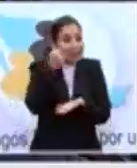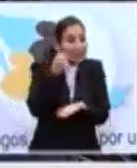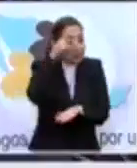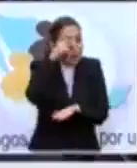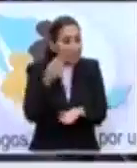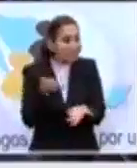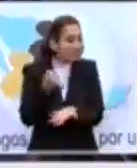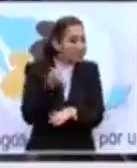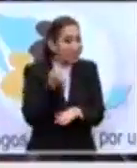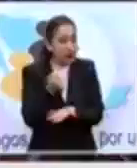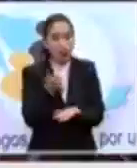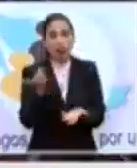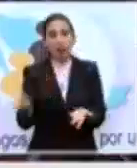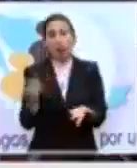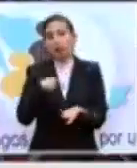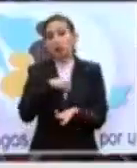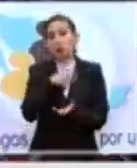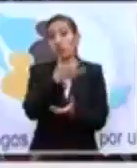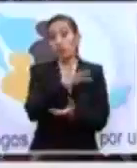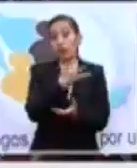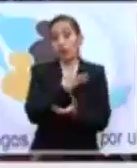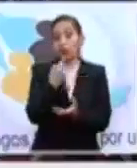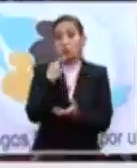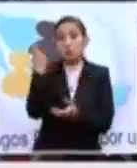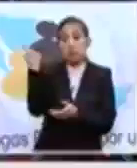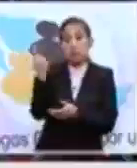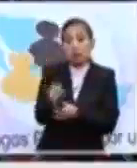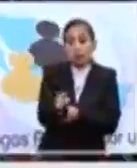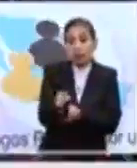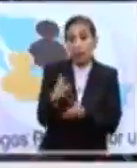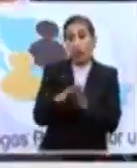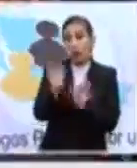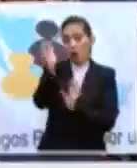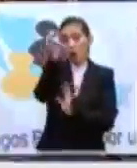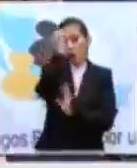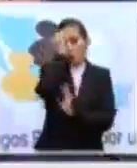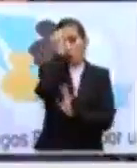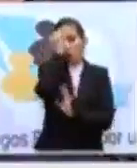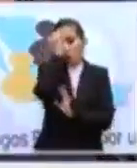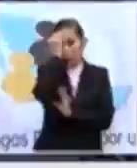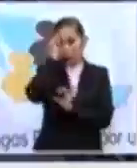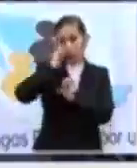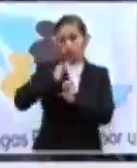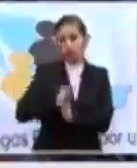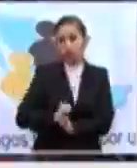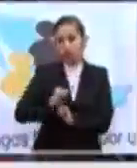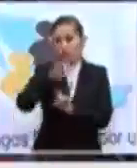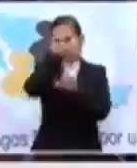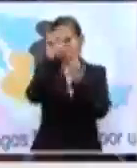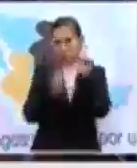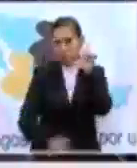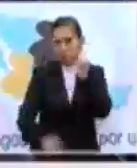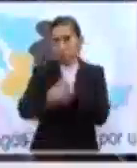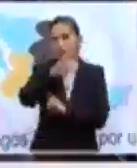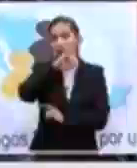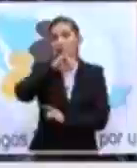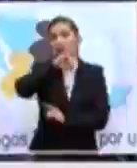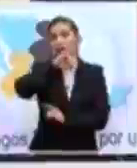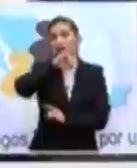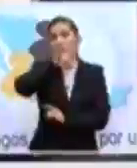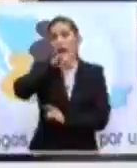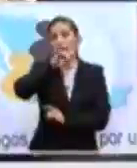México. Nosotros tenemos indicaciones con el conocimiento de nuestro dirigente nacional, el compañero Joaquín Gamboa